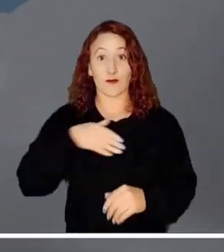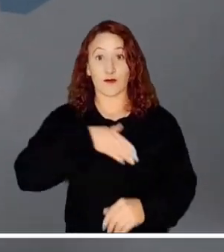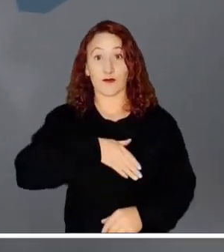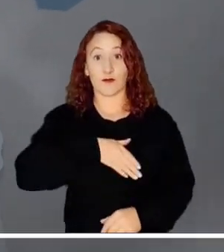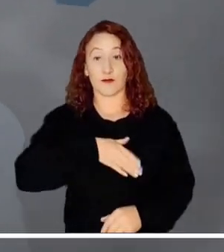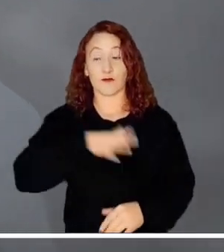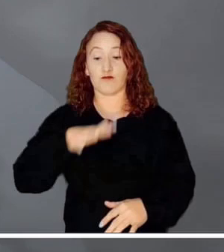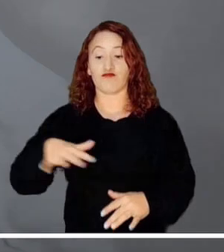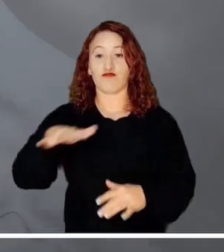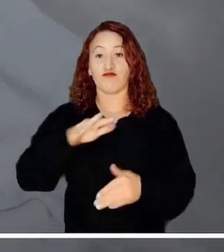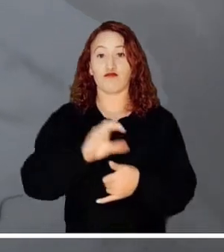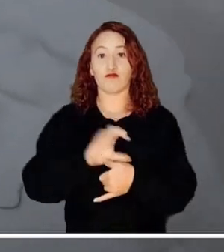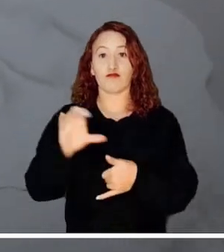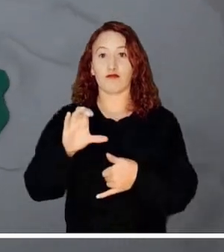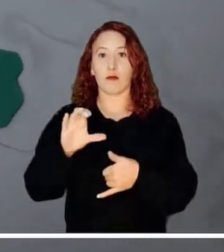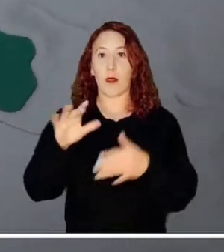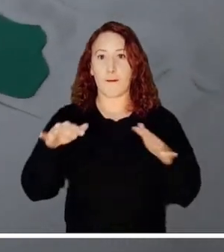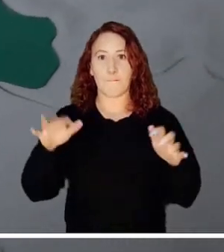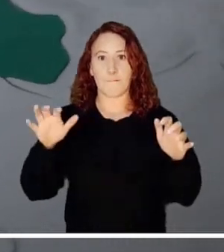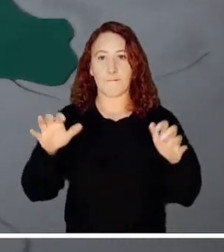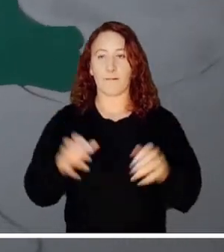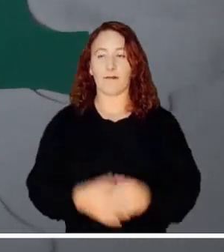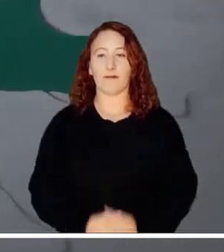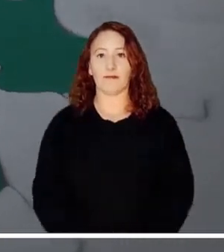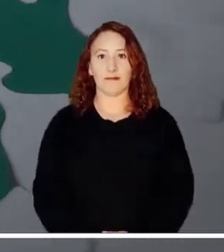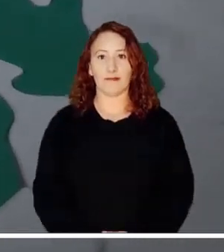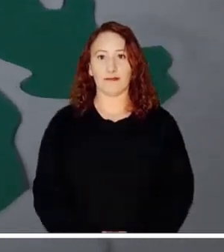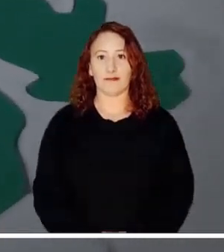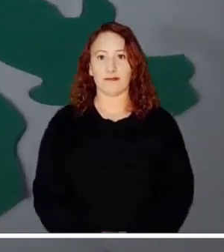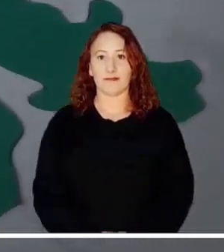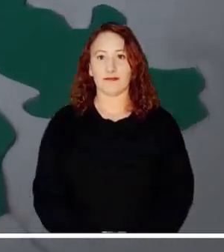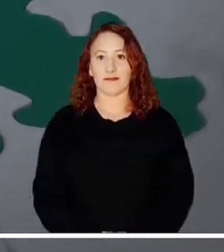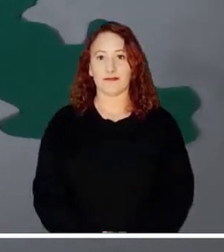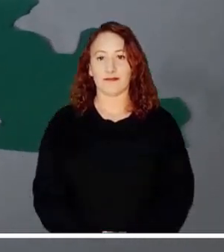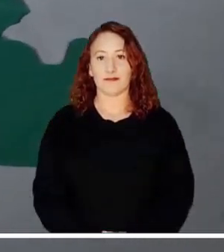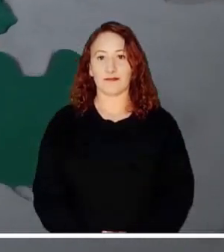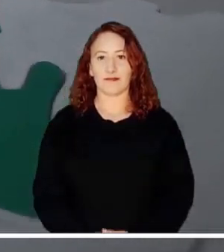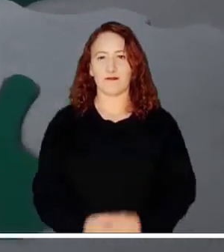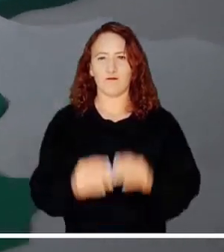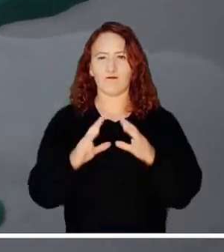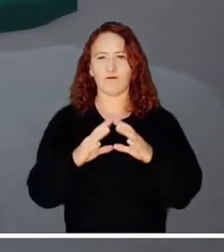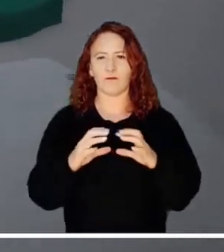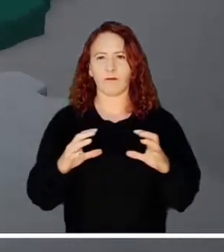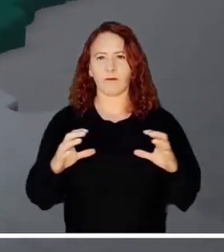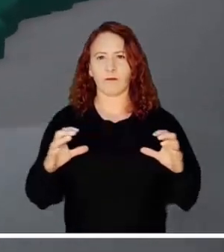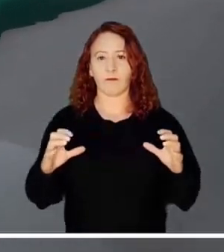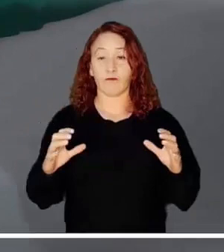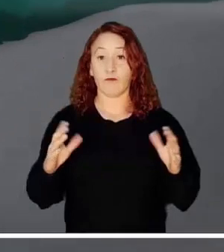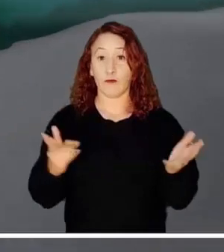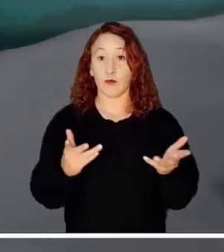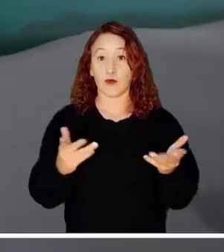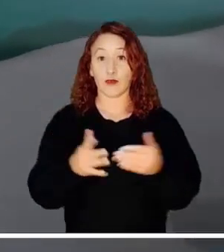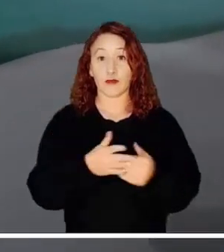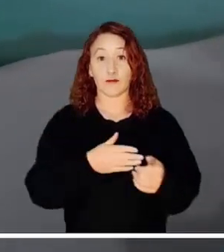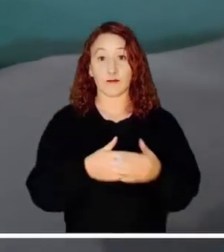Persisten las lluvias en el sur de Córdoba, Sucre y Bolívar, mientras que en el resto del Caribe se estima tiempo seco.